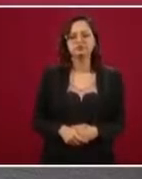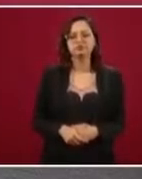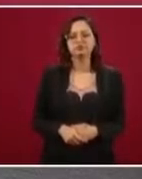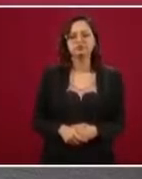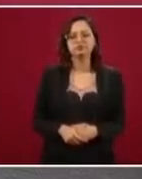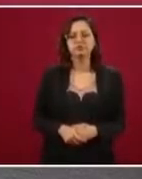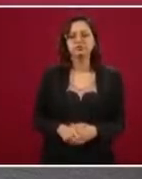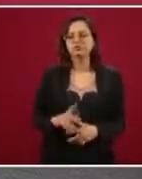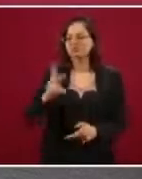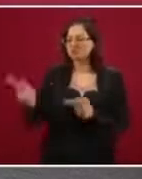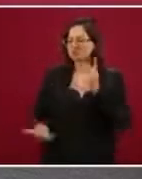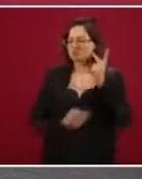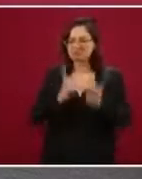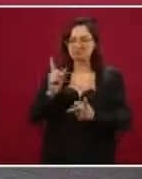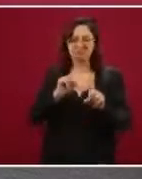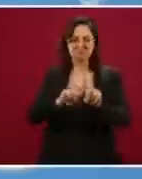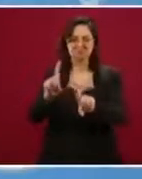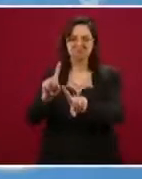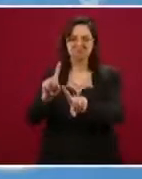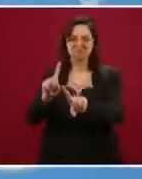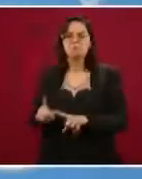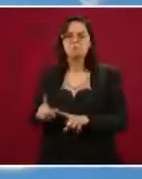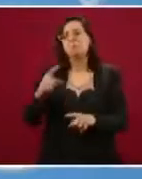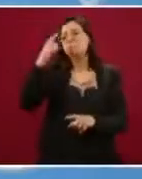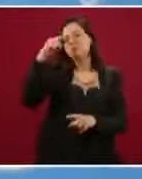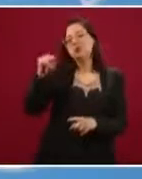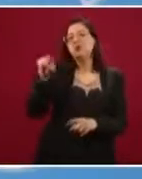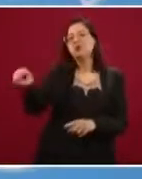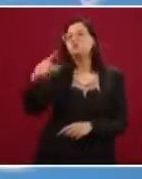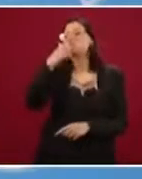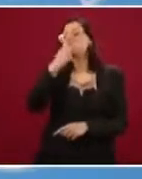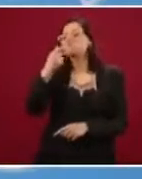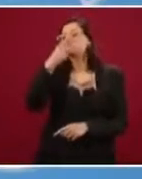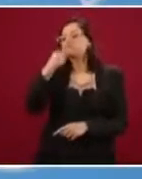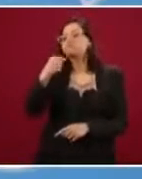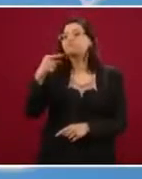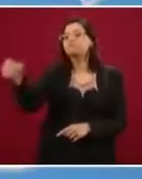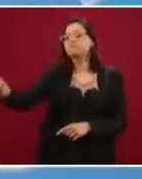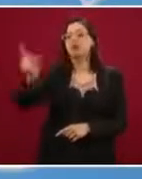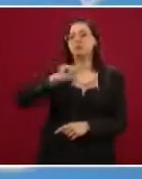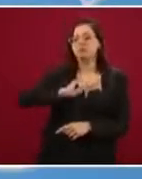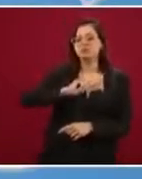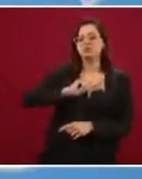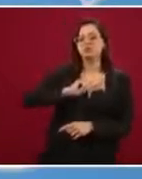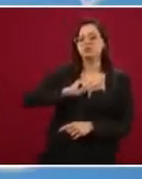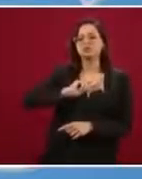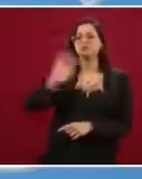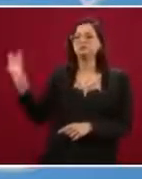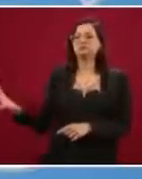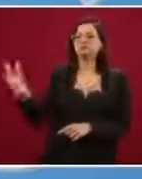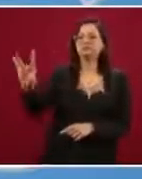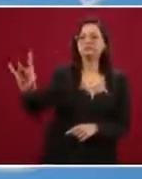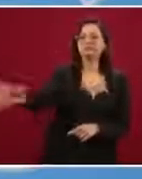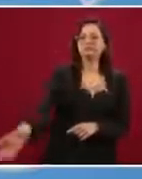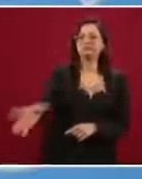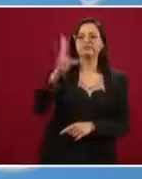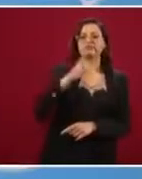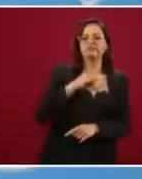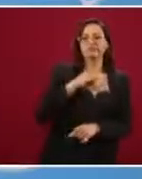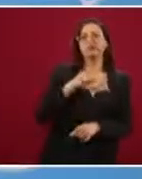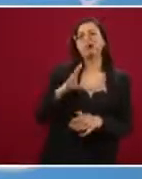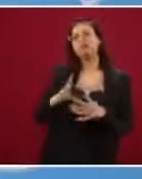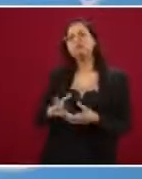formular sus preguntas para que este conductor me hiciera las preguntas. Entonces hablaron los dueños de la